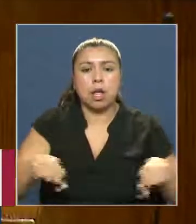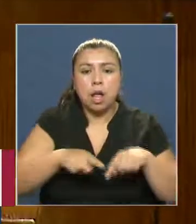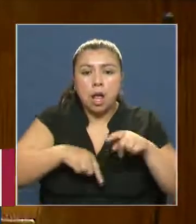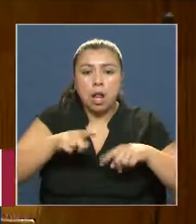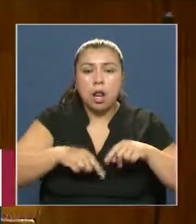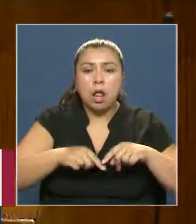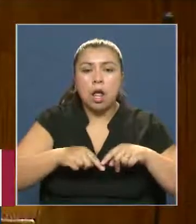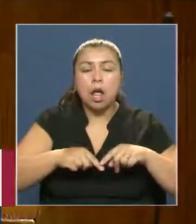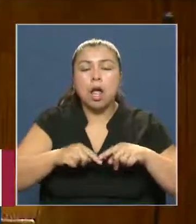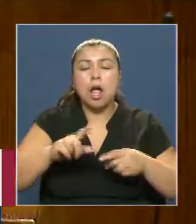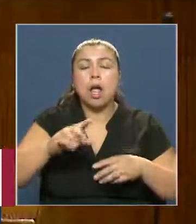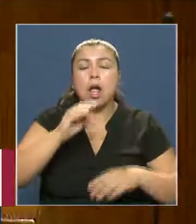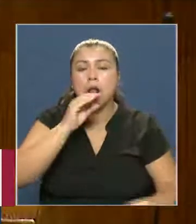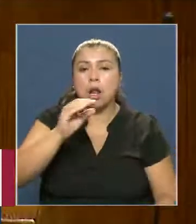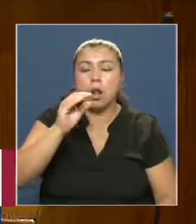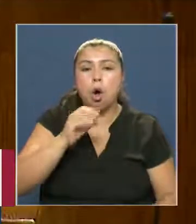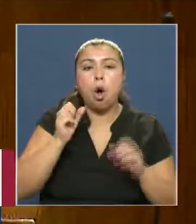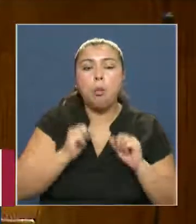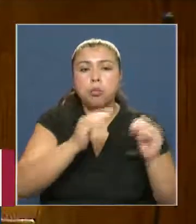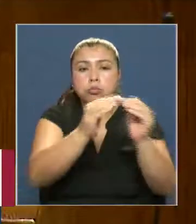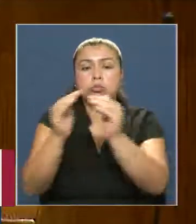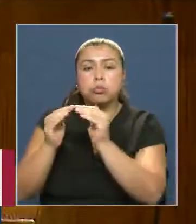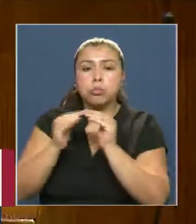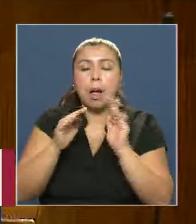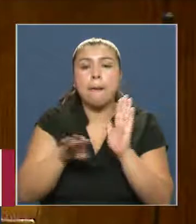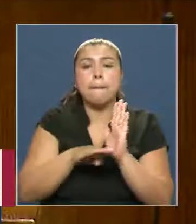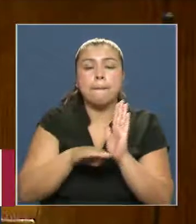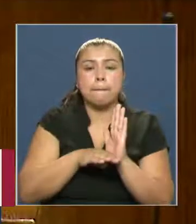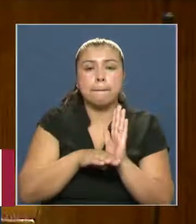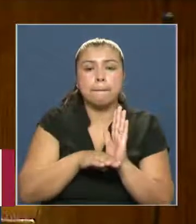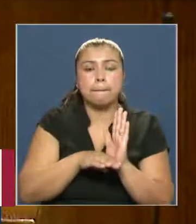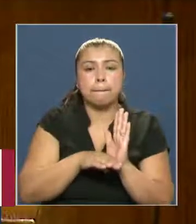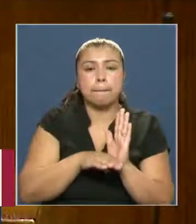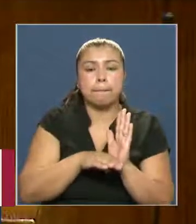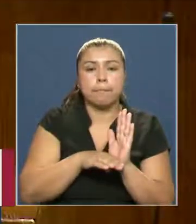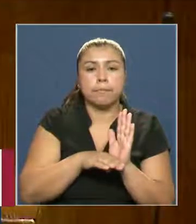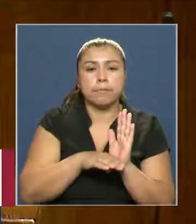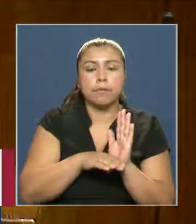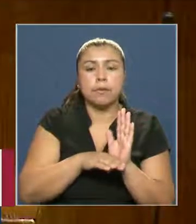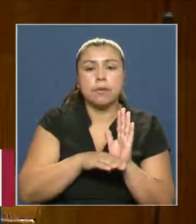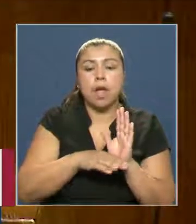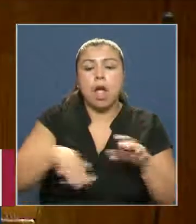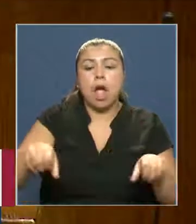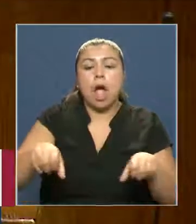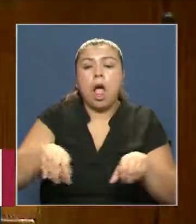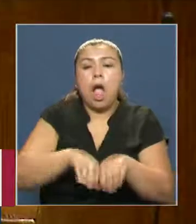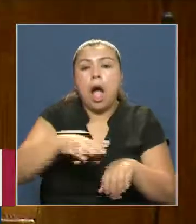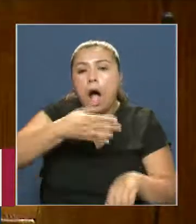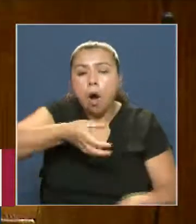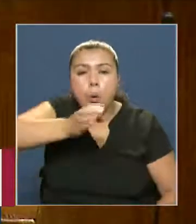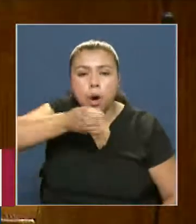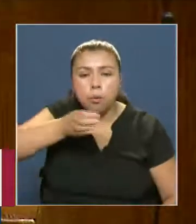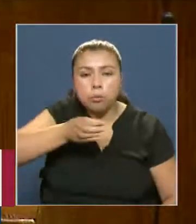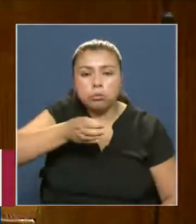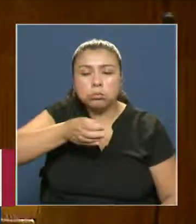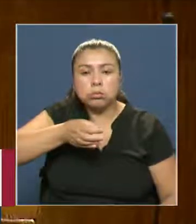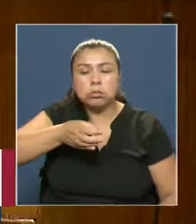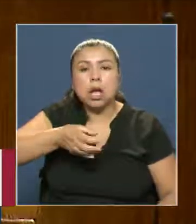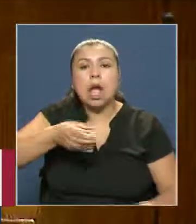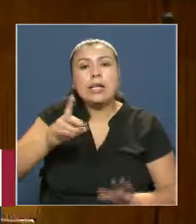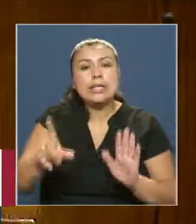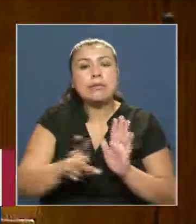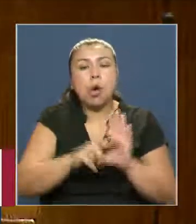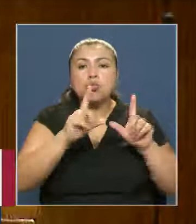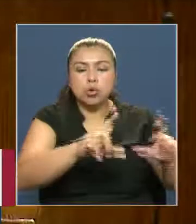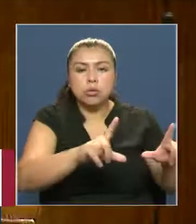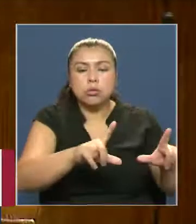área rural se considerará como urbanización mínima las dotaciones de agua potable y alcantarillado debidamente certificadas por